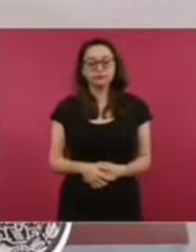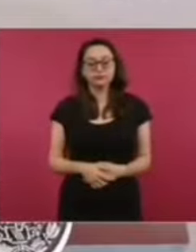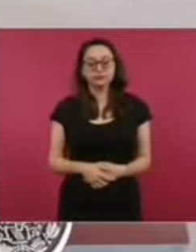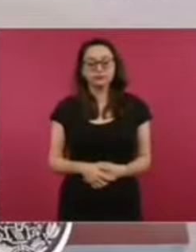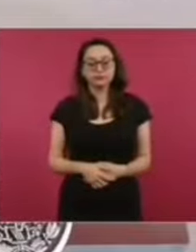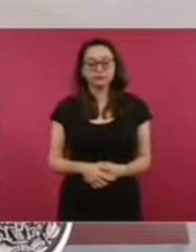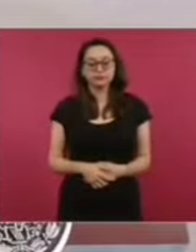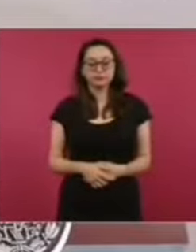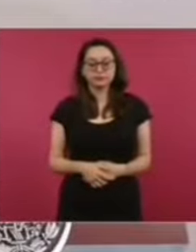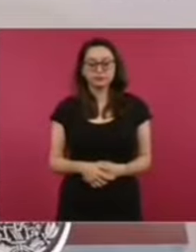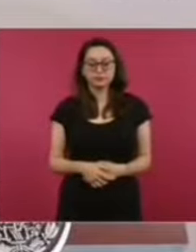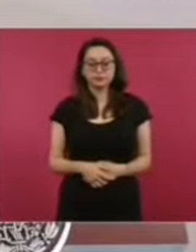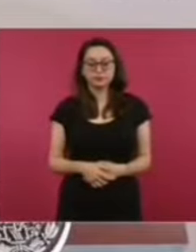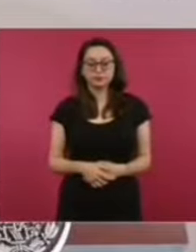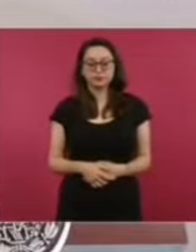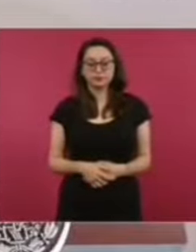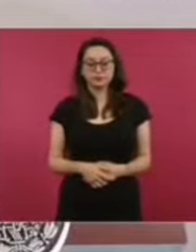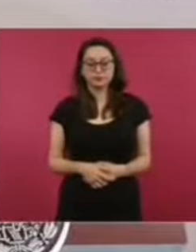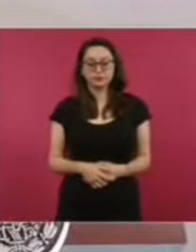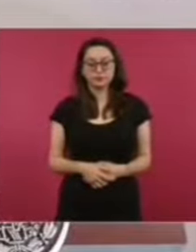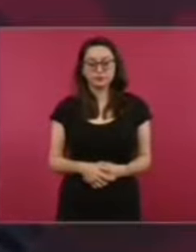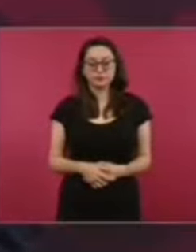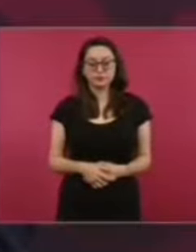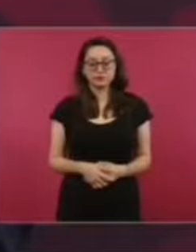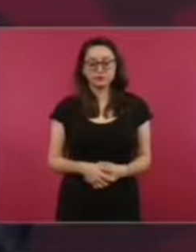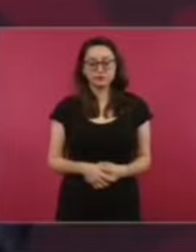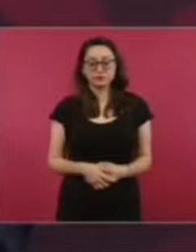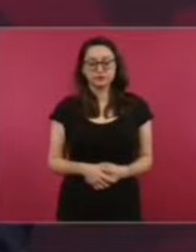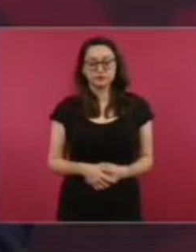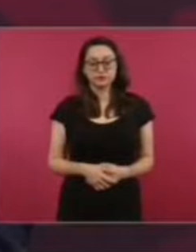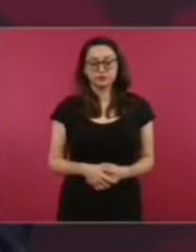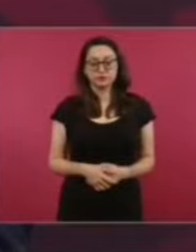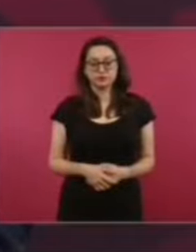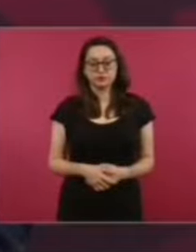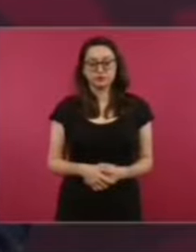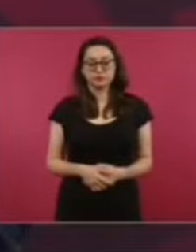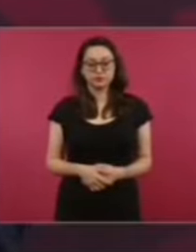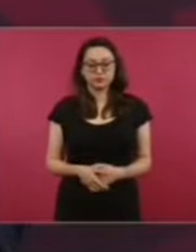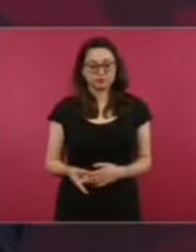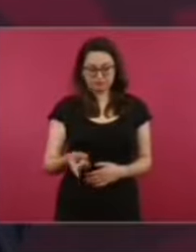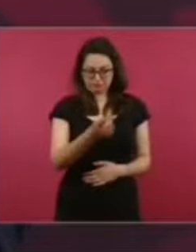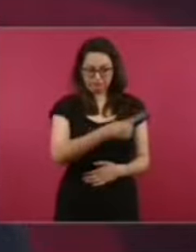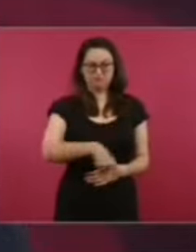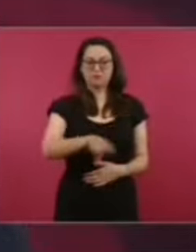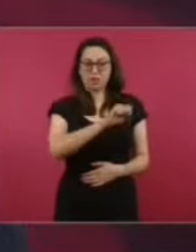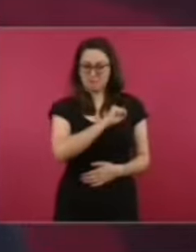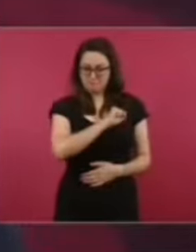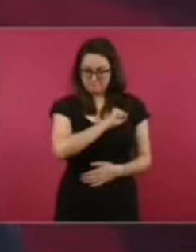de malos, de malolandia.